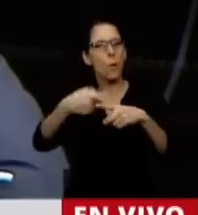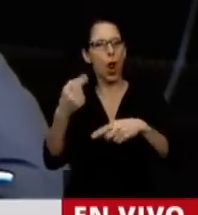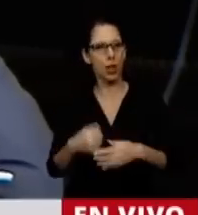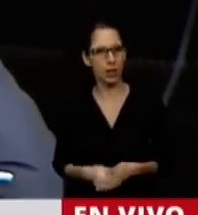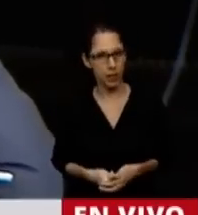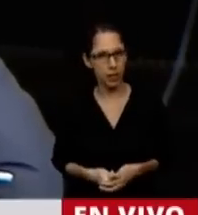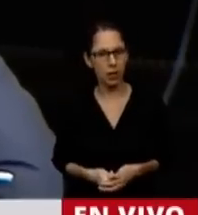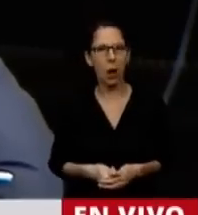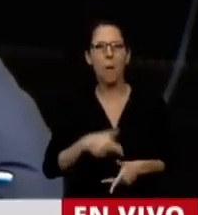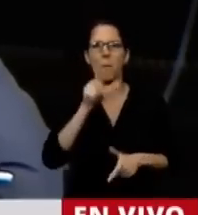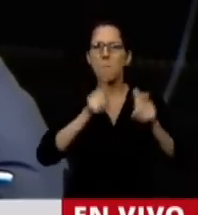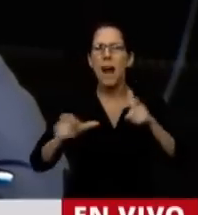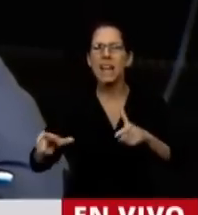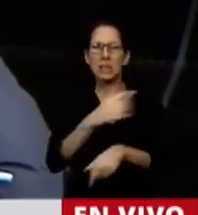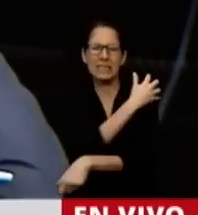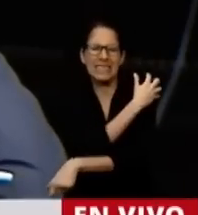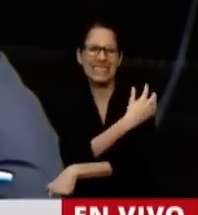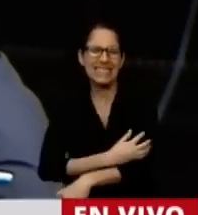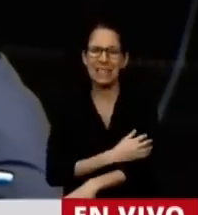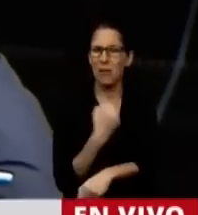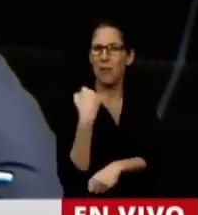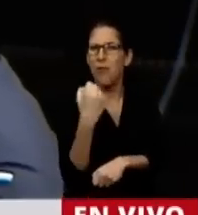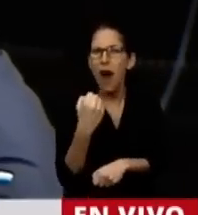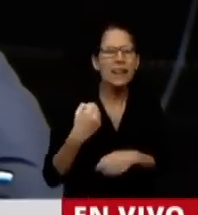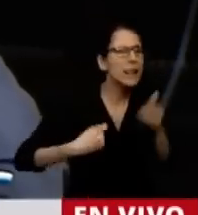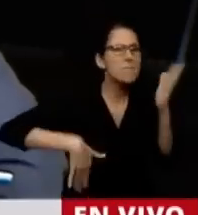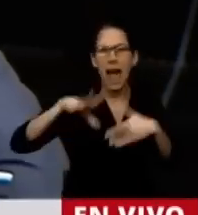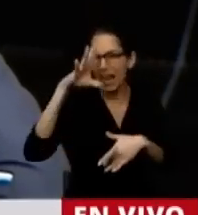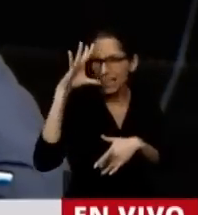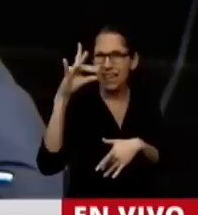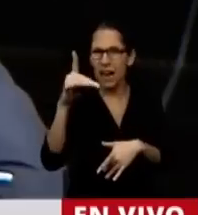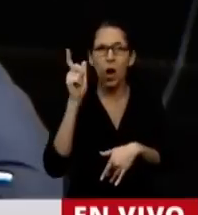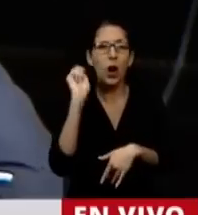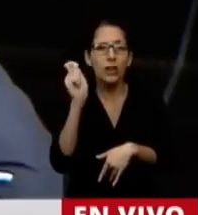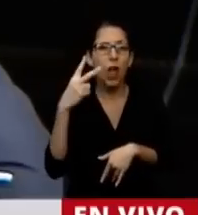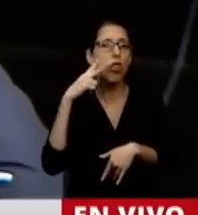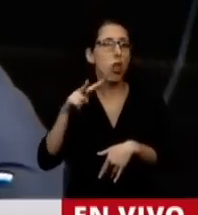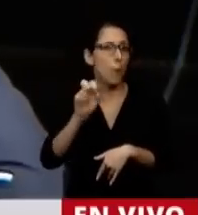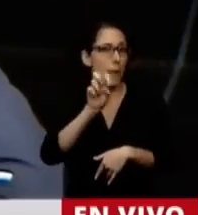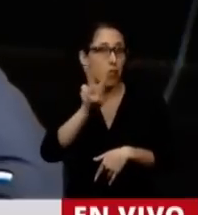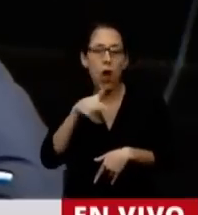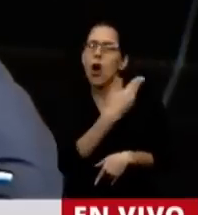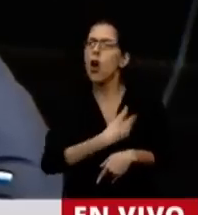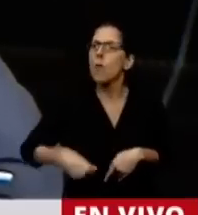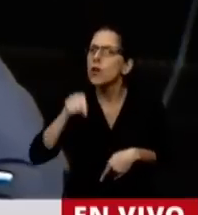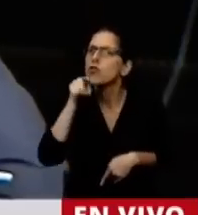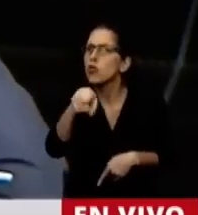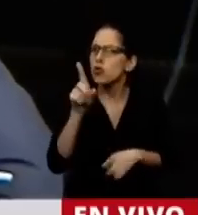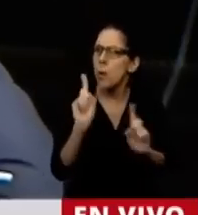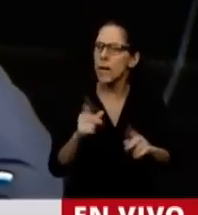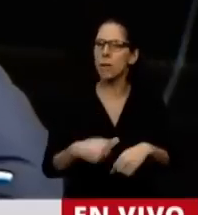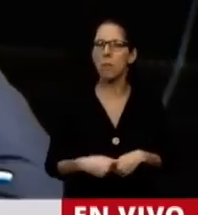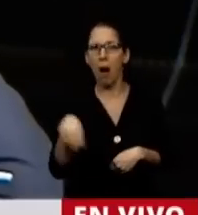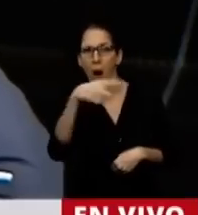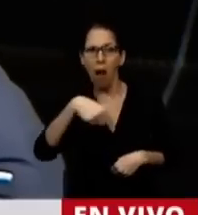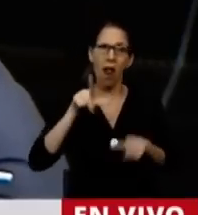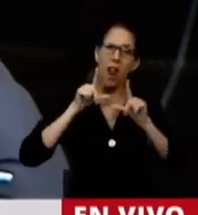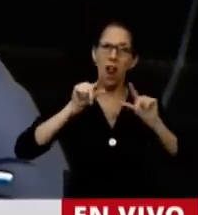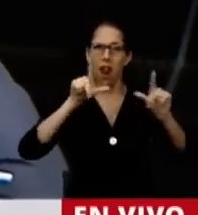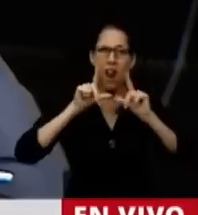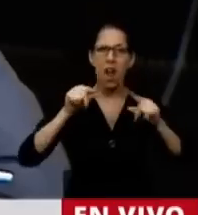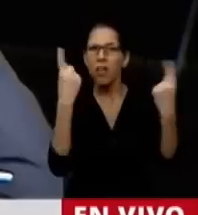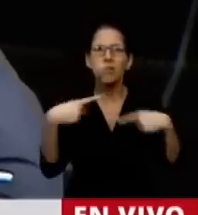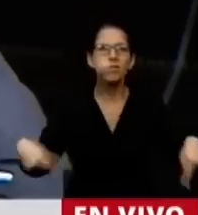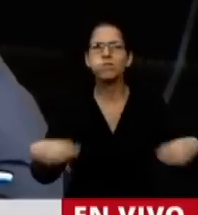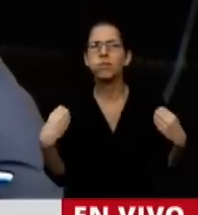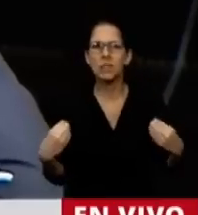indigencia, 28%. Año 2002, también su gobierno. ¿De qué me vienen a hablar? Del aval que le han dado